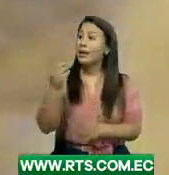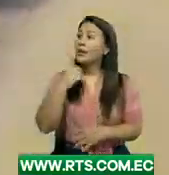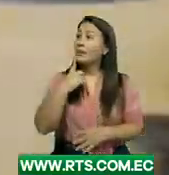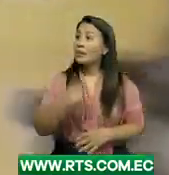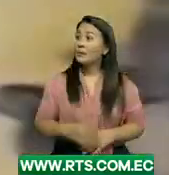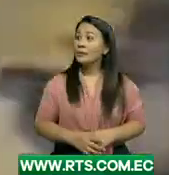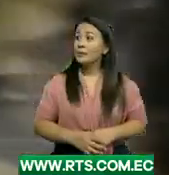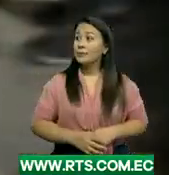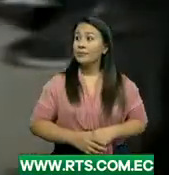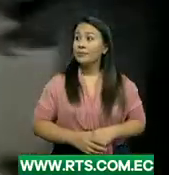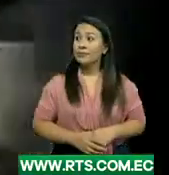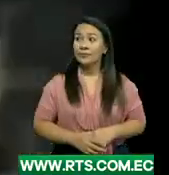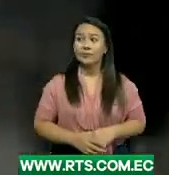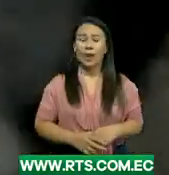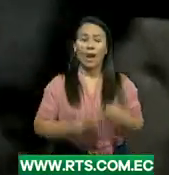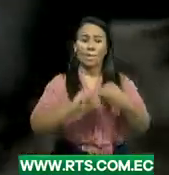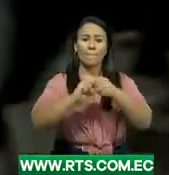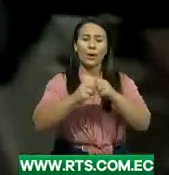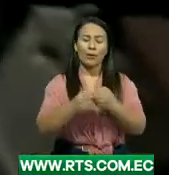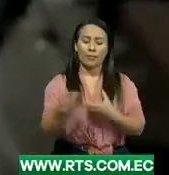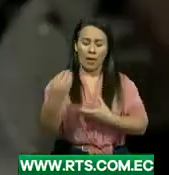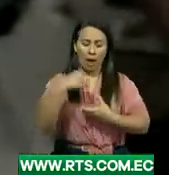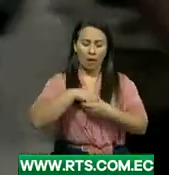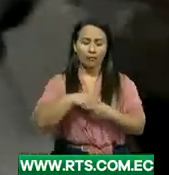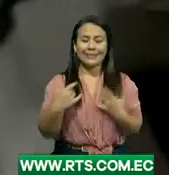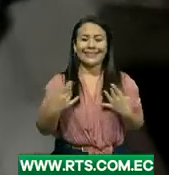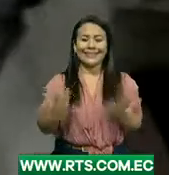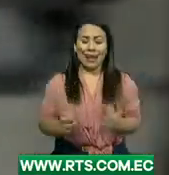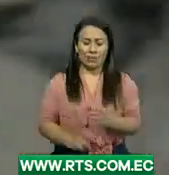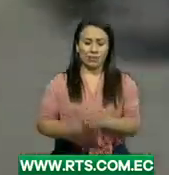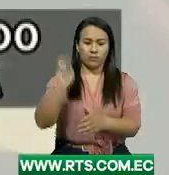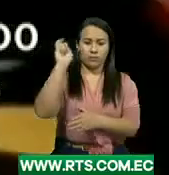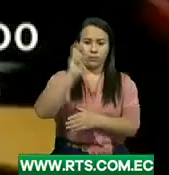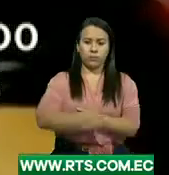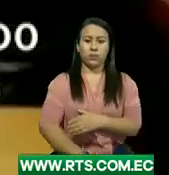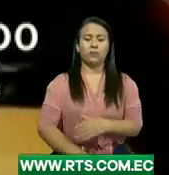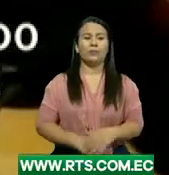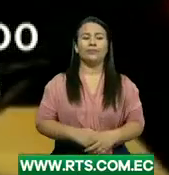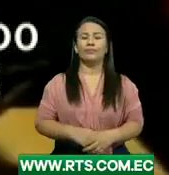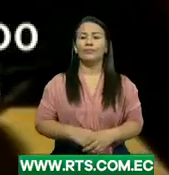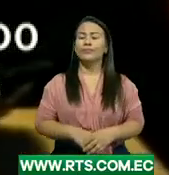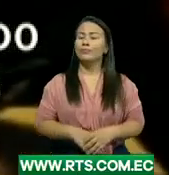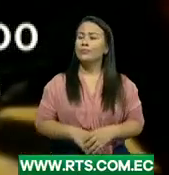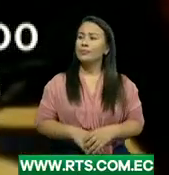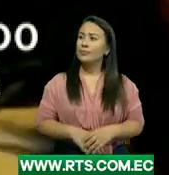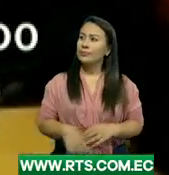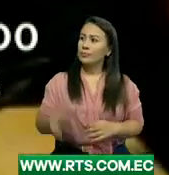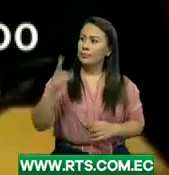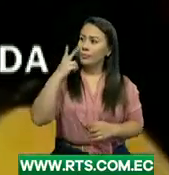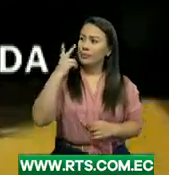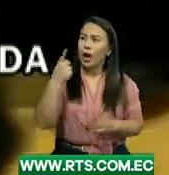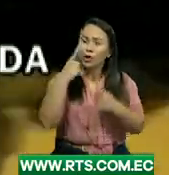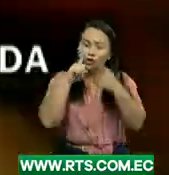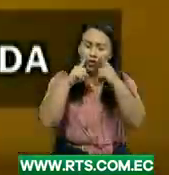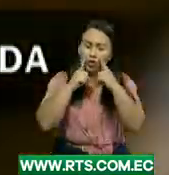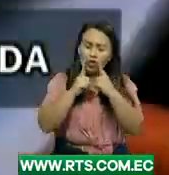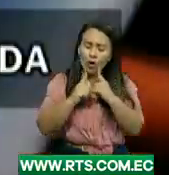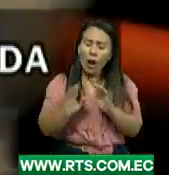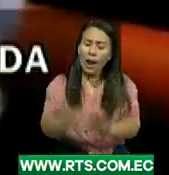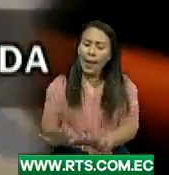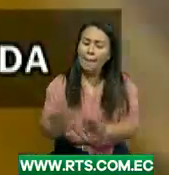problemas sentimentales en el fondo del río Chiche. Le veo que viene llorando y se viene cruzando y la veo que anda